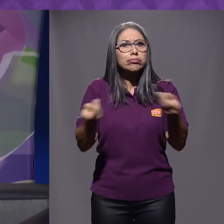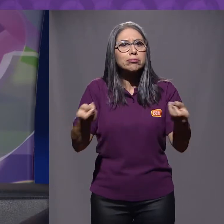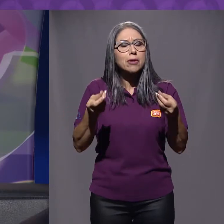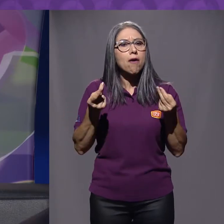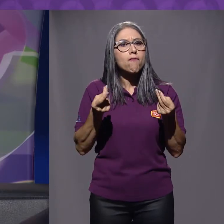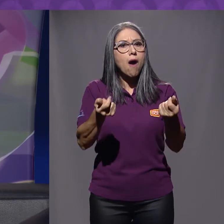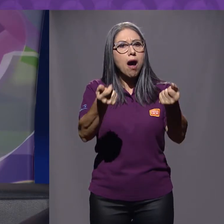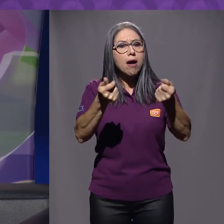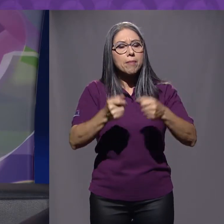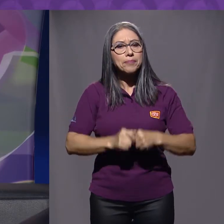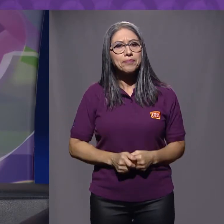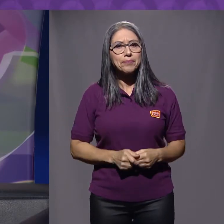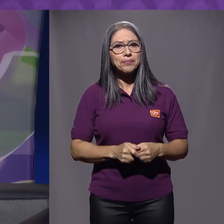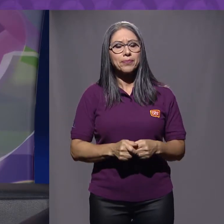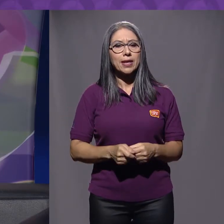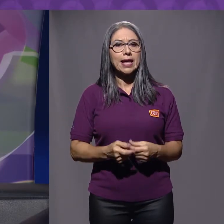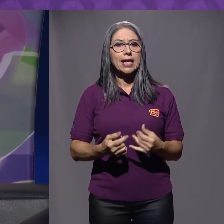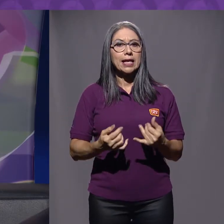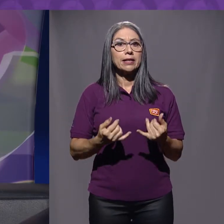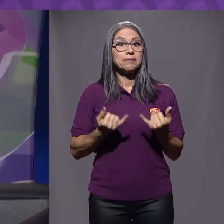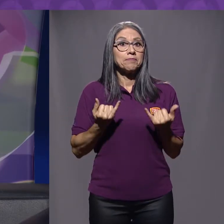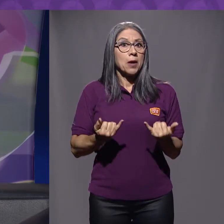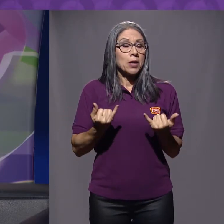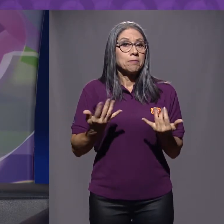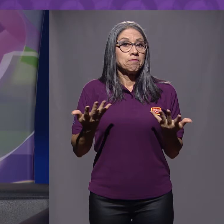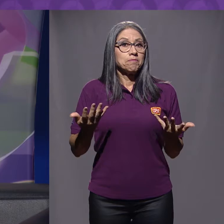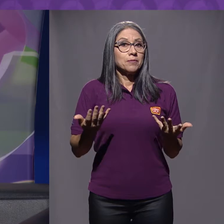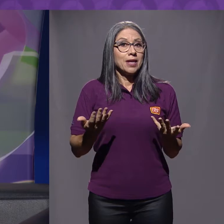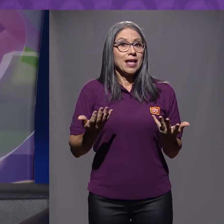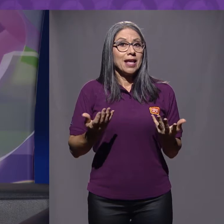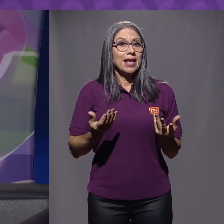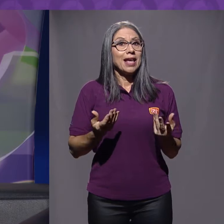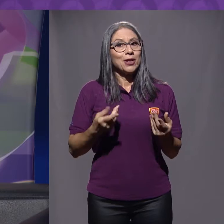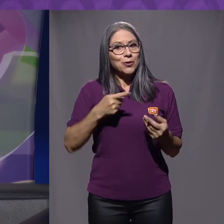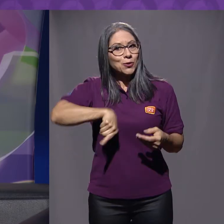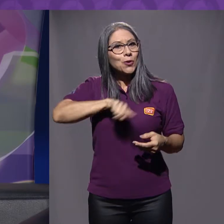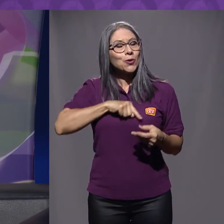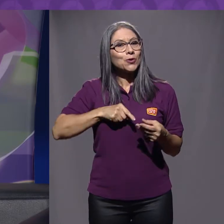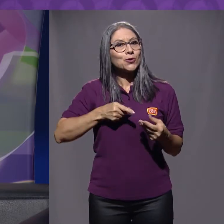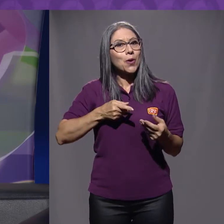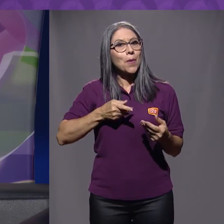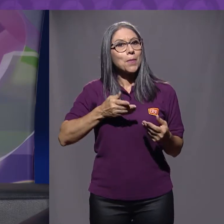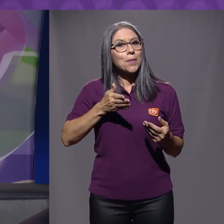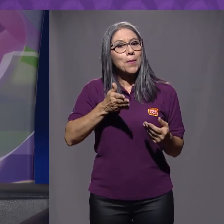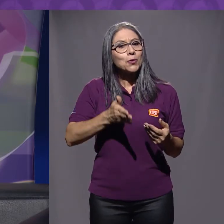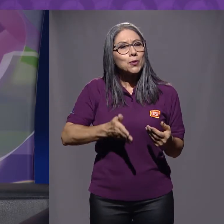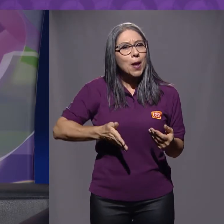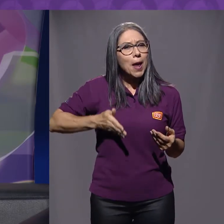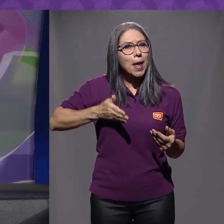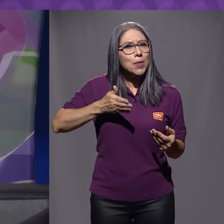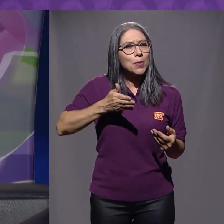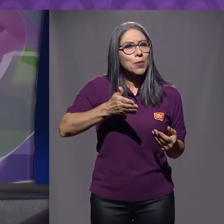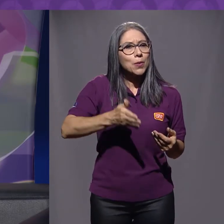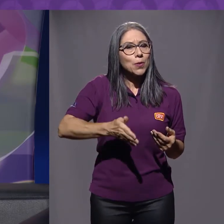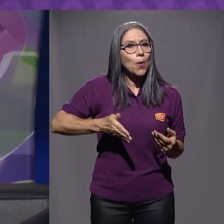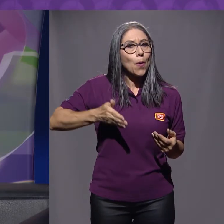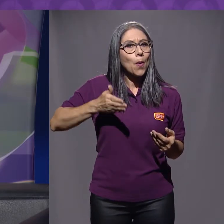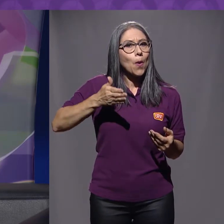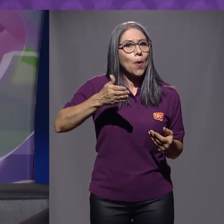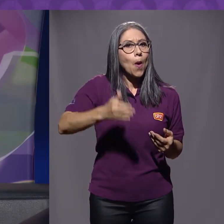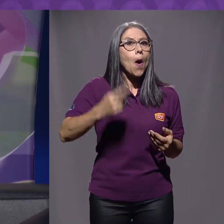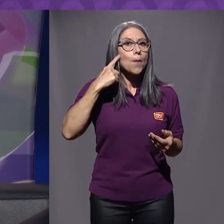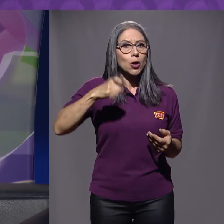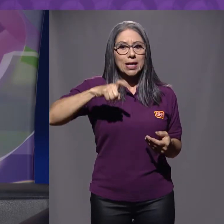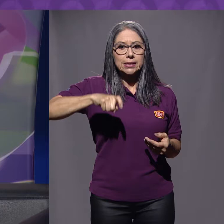salga muy rápido. Ahora vamos, dice, rápido porque precisa, o lento porque precisa